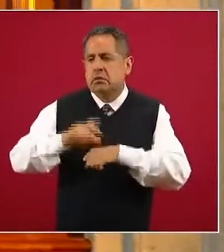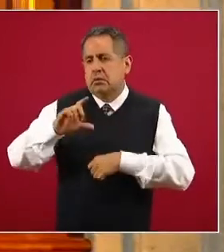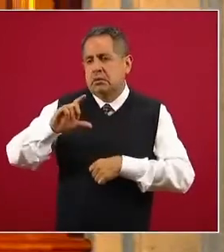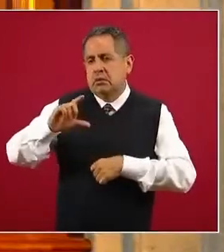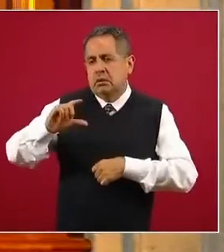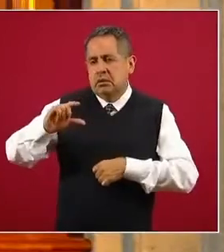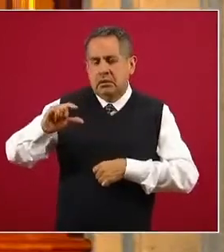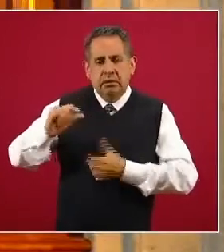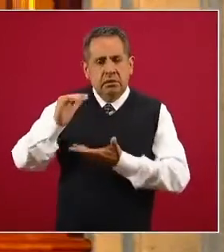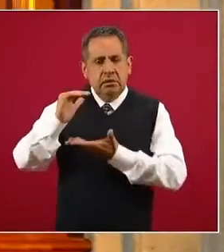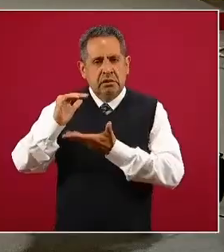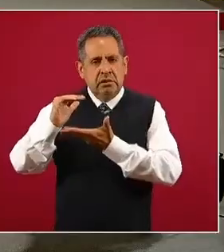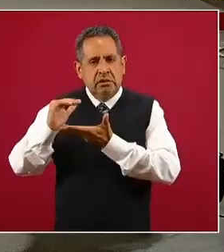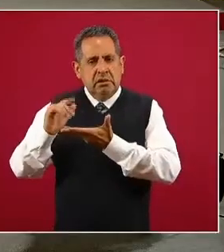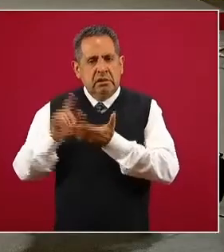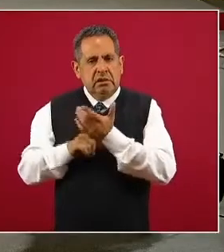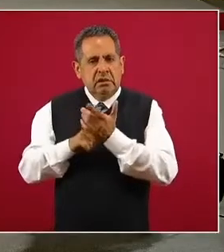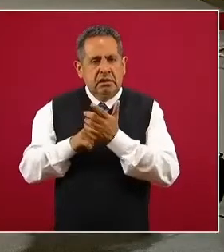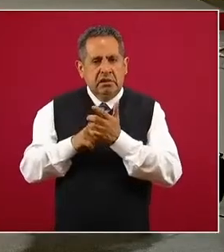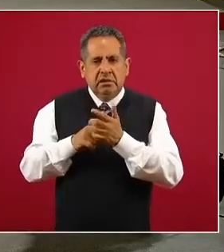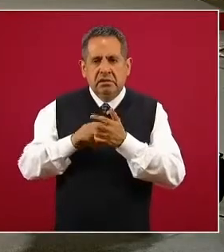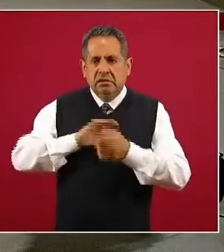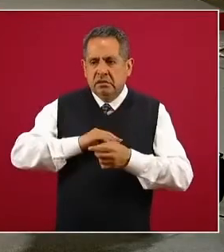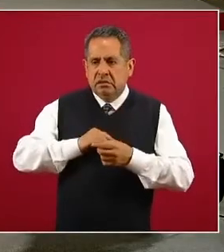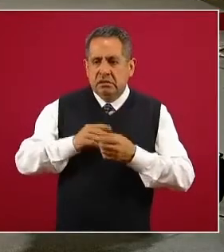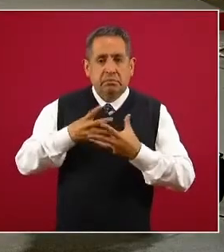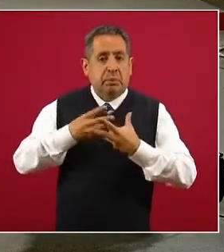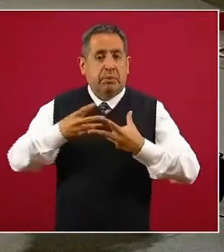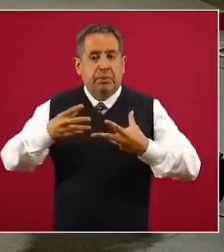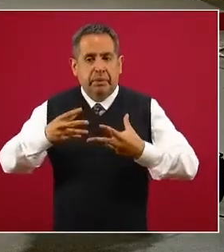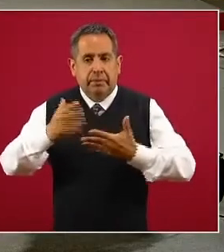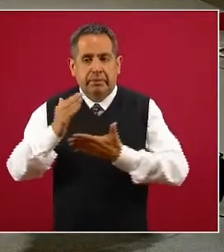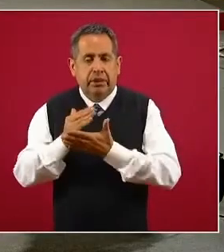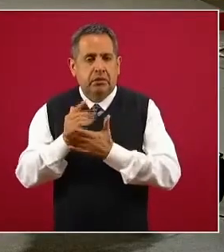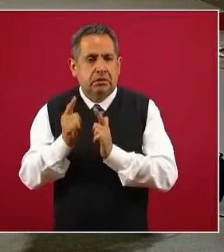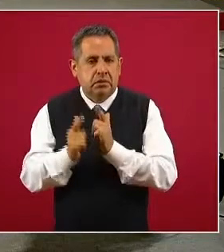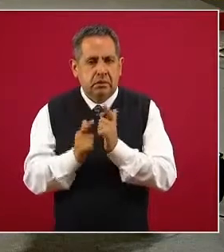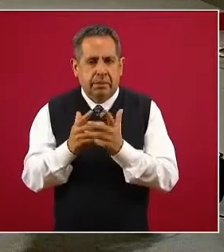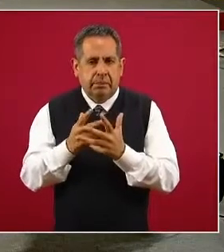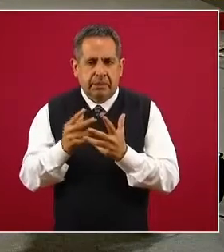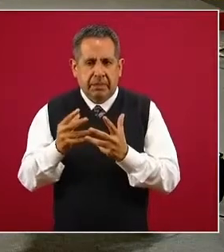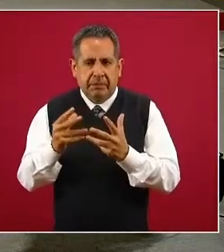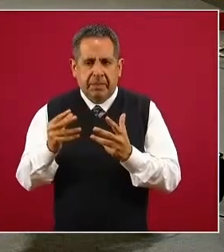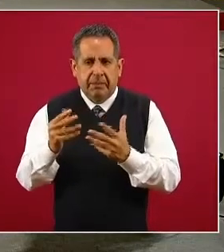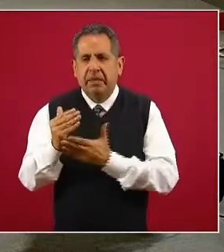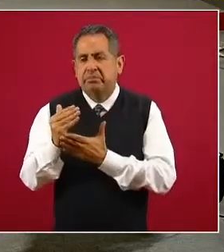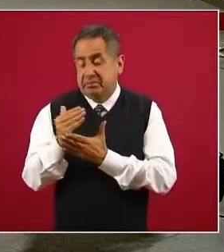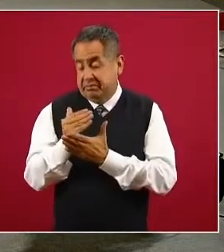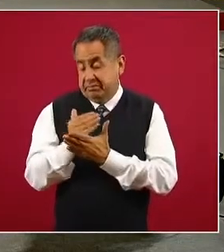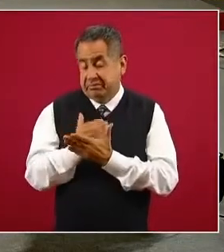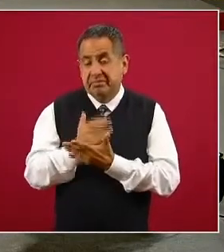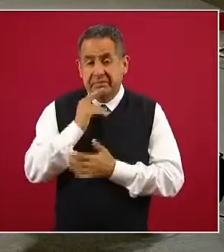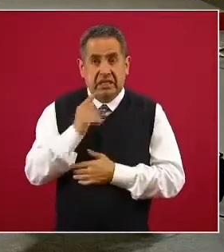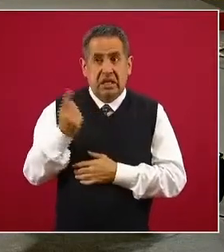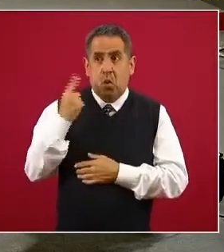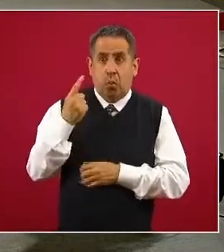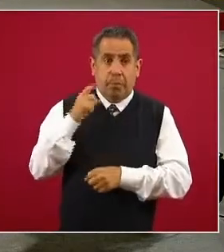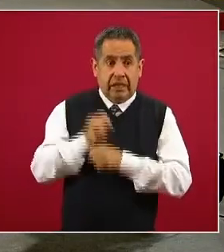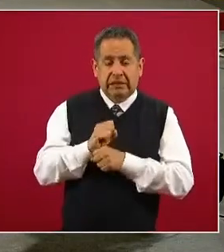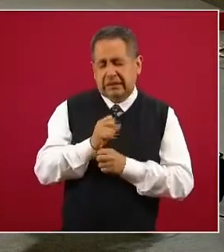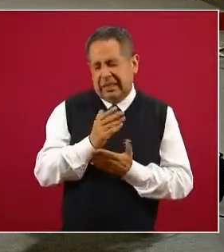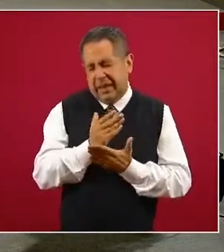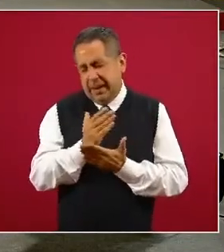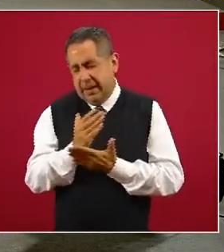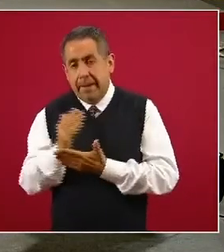la disminución y la desaceleración de la epidemia que hemos estado viendo prácticamente ya desde un mes hacia